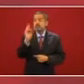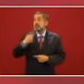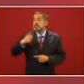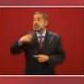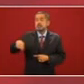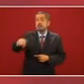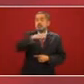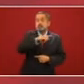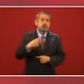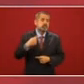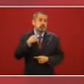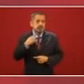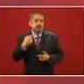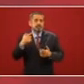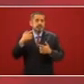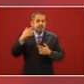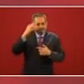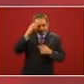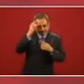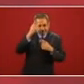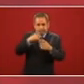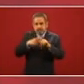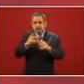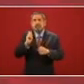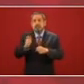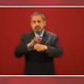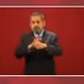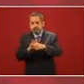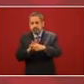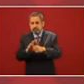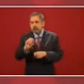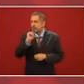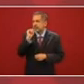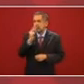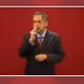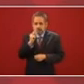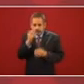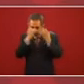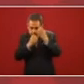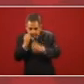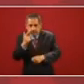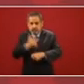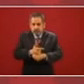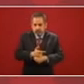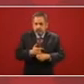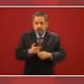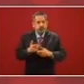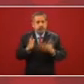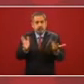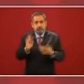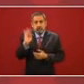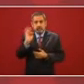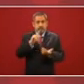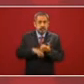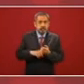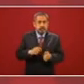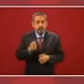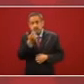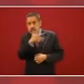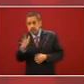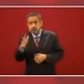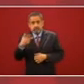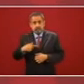síntomas sea por coronavirus. No se necesita diagnosticar el coronavirus. Si esa persona es como 8 de cada